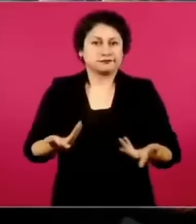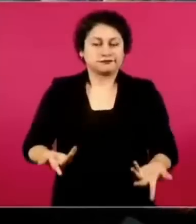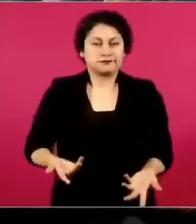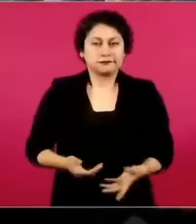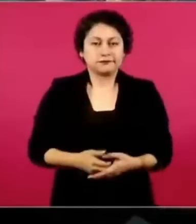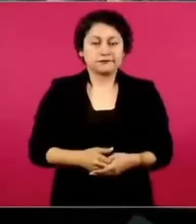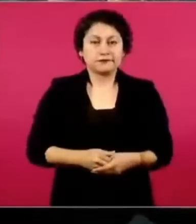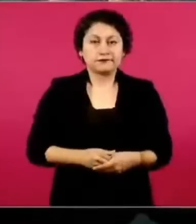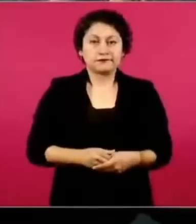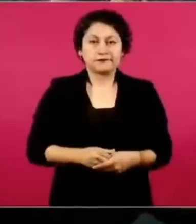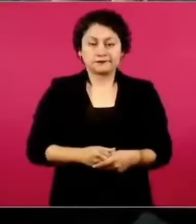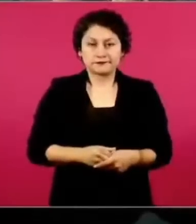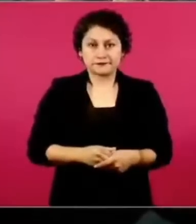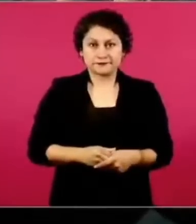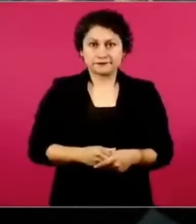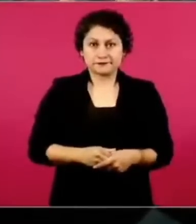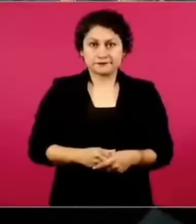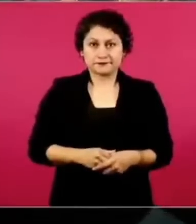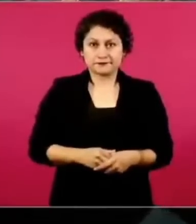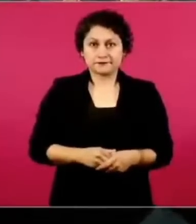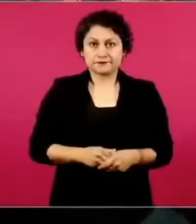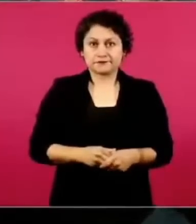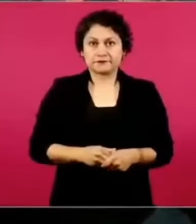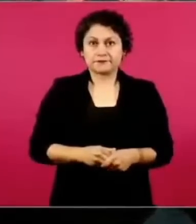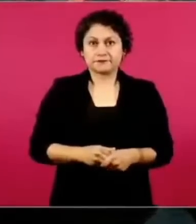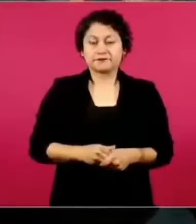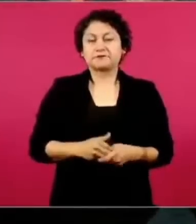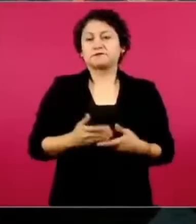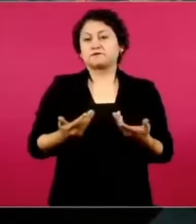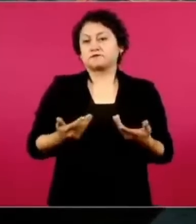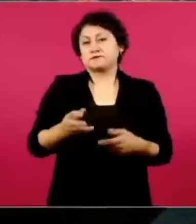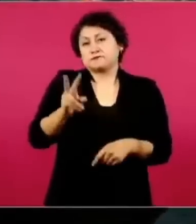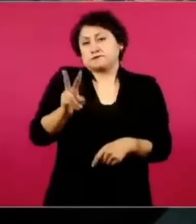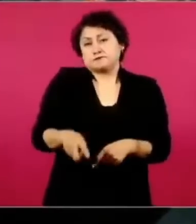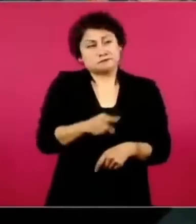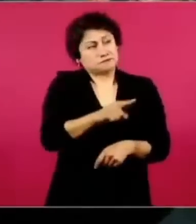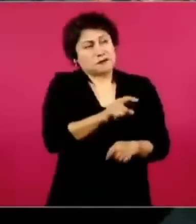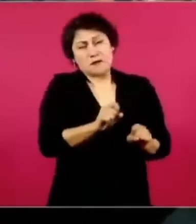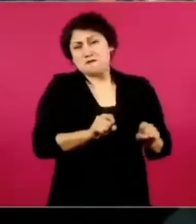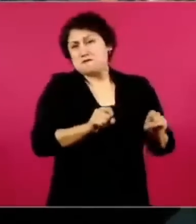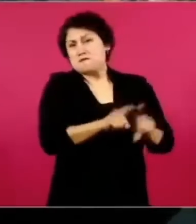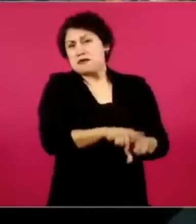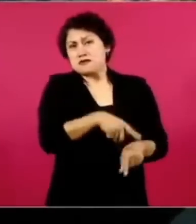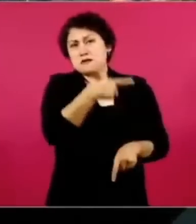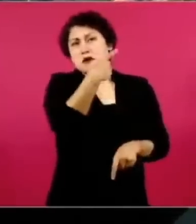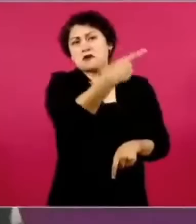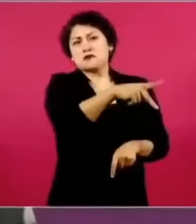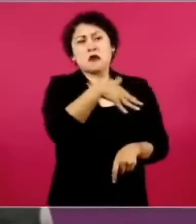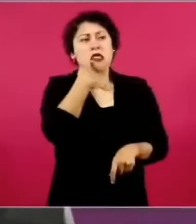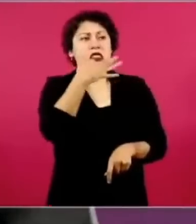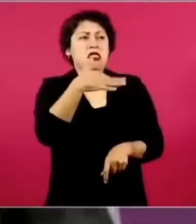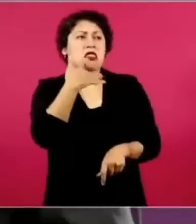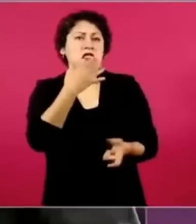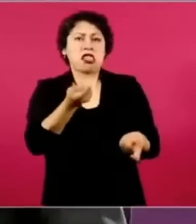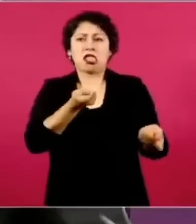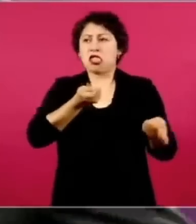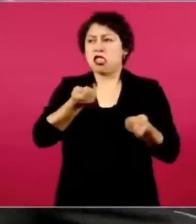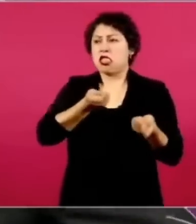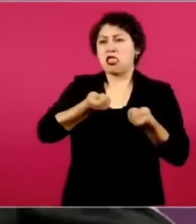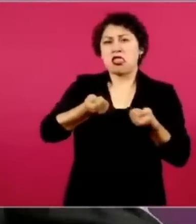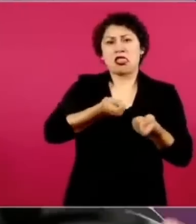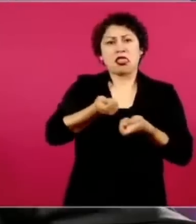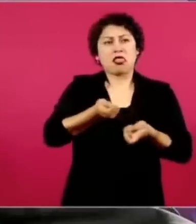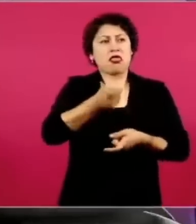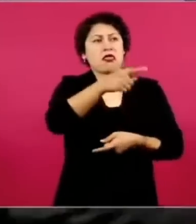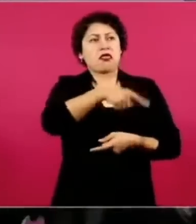Y no les funcionaron sus medios convencionales, sus famosos conductores